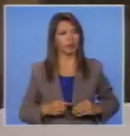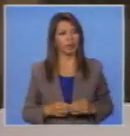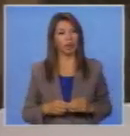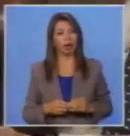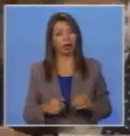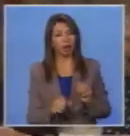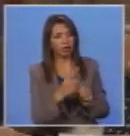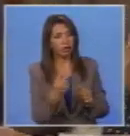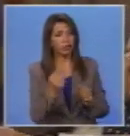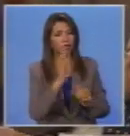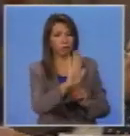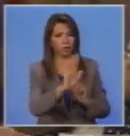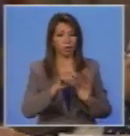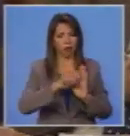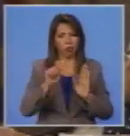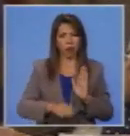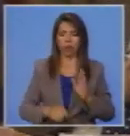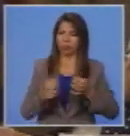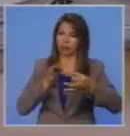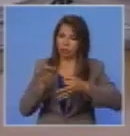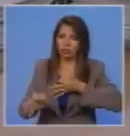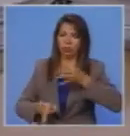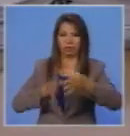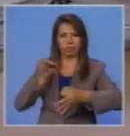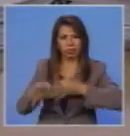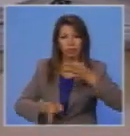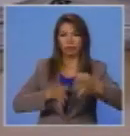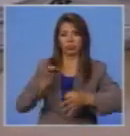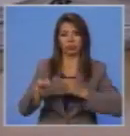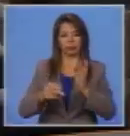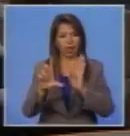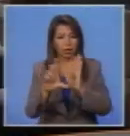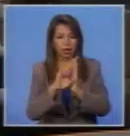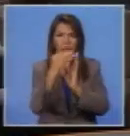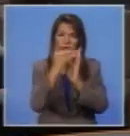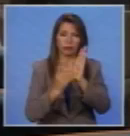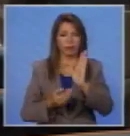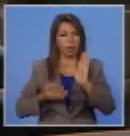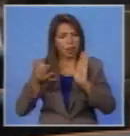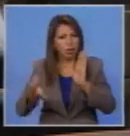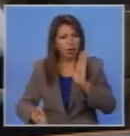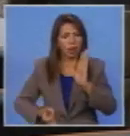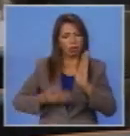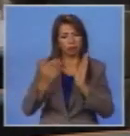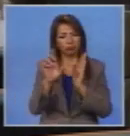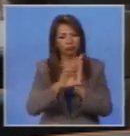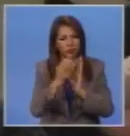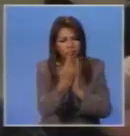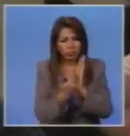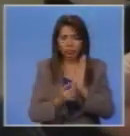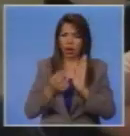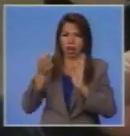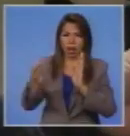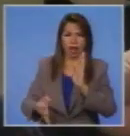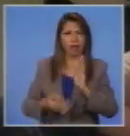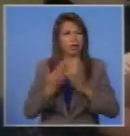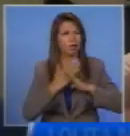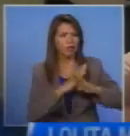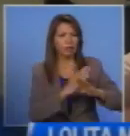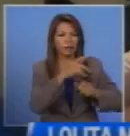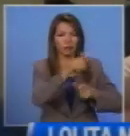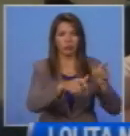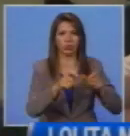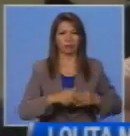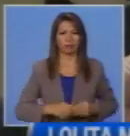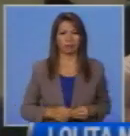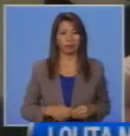caso Dussac han esgrimido los argumentos jurídicos en defensa de cada una de estas personas. No es un delito